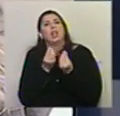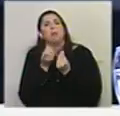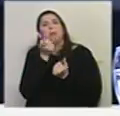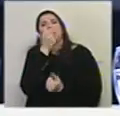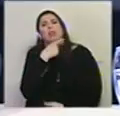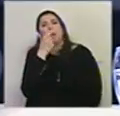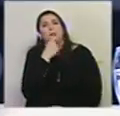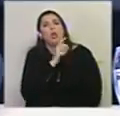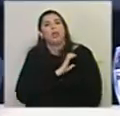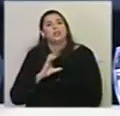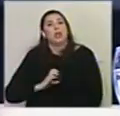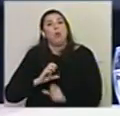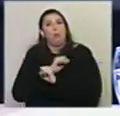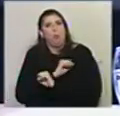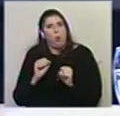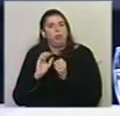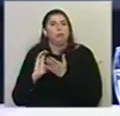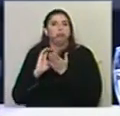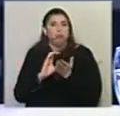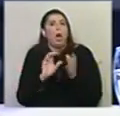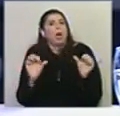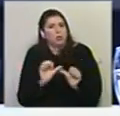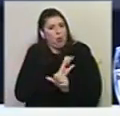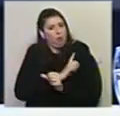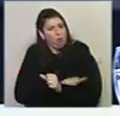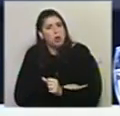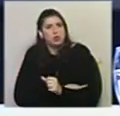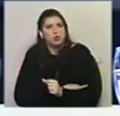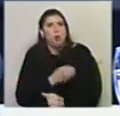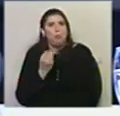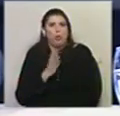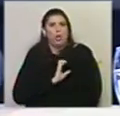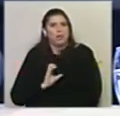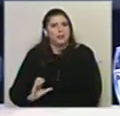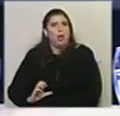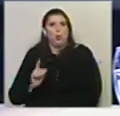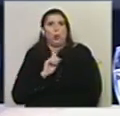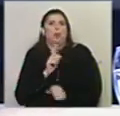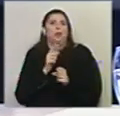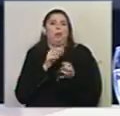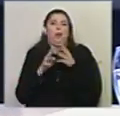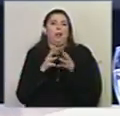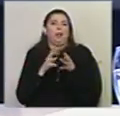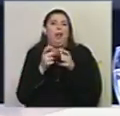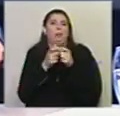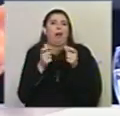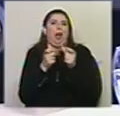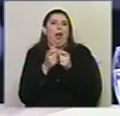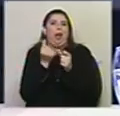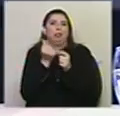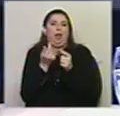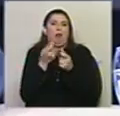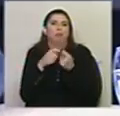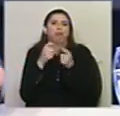el Estado podrá financiar haciendo un esfuerzo, porque el Estado no es que tiene una máquina de hacer plata. Cualquier cosa que financiamos